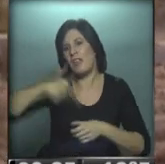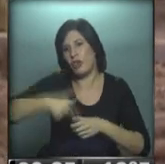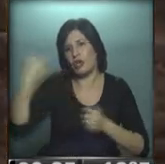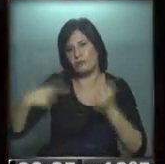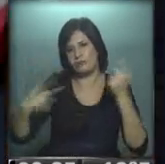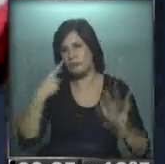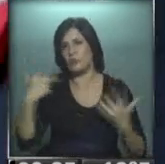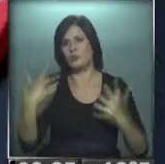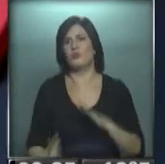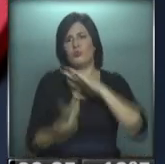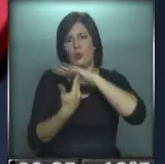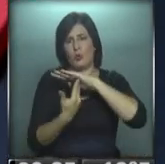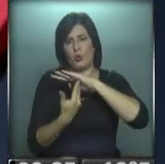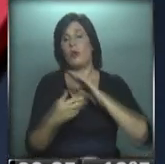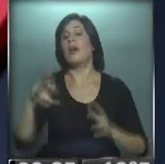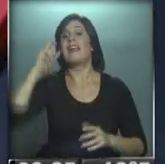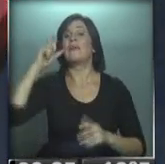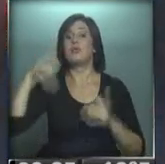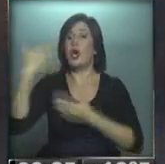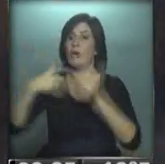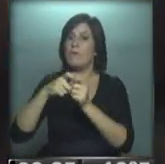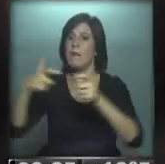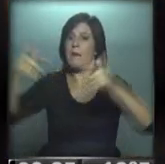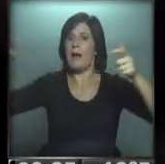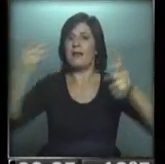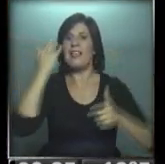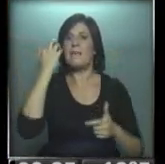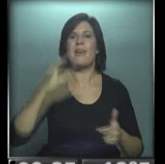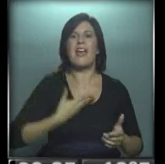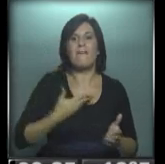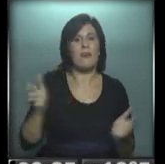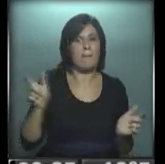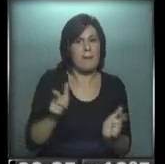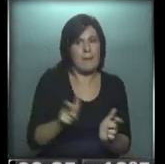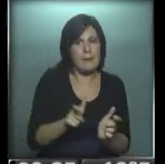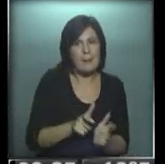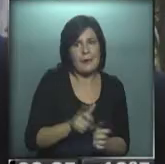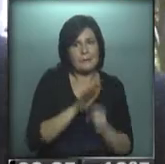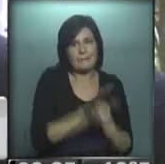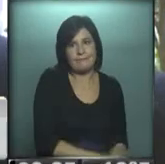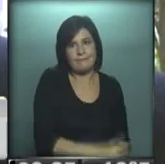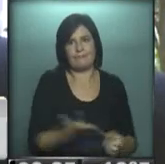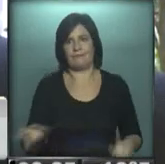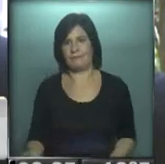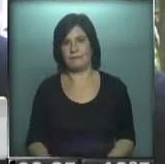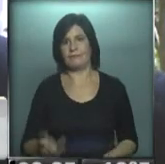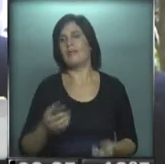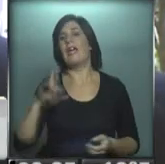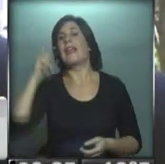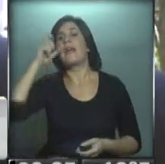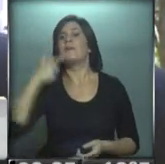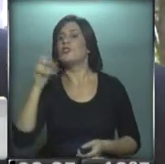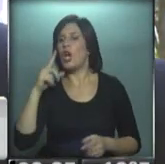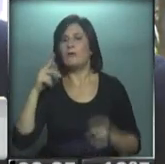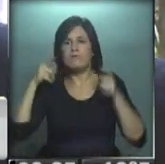Pero mientras Repsol crecía, YPF se achicaba. El negocio de Repsol en Argentina fue un negocio financiero, no